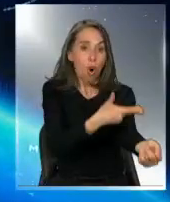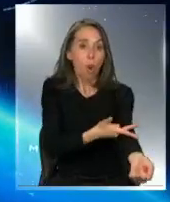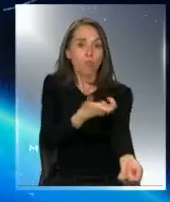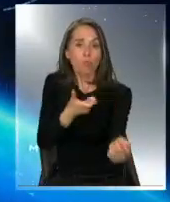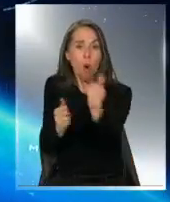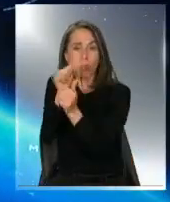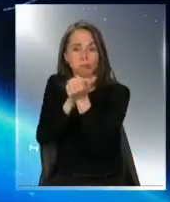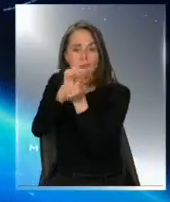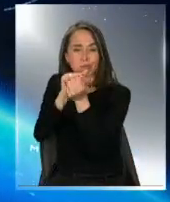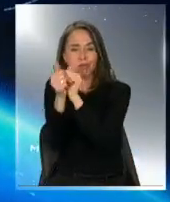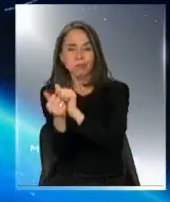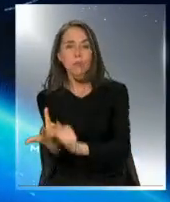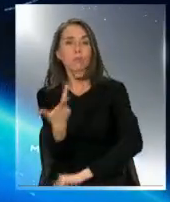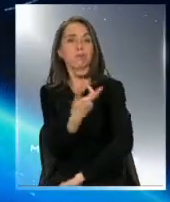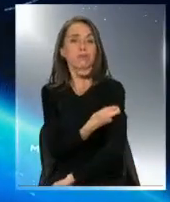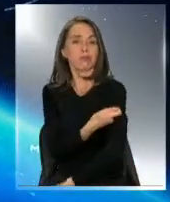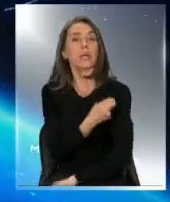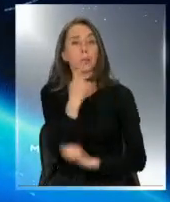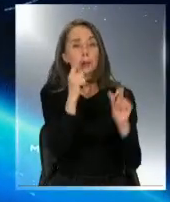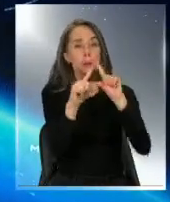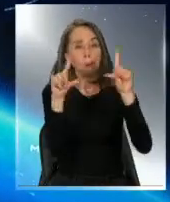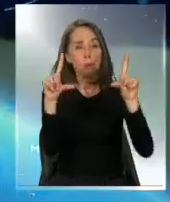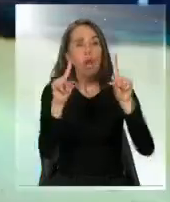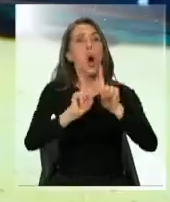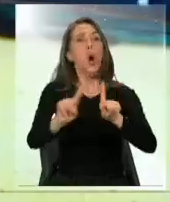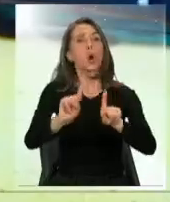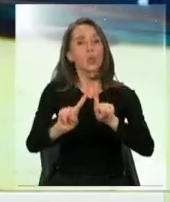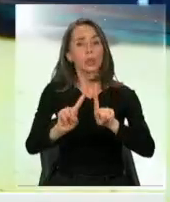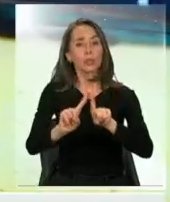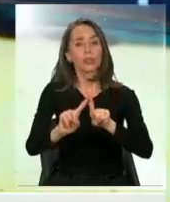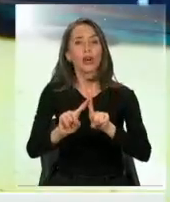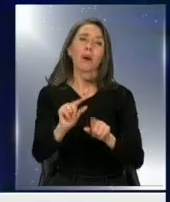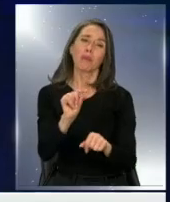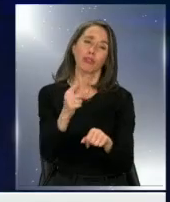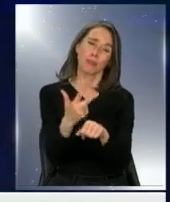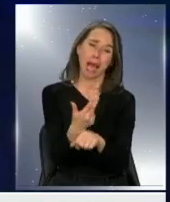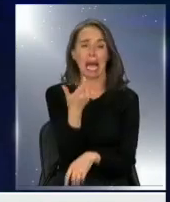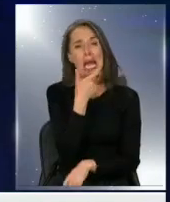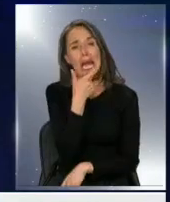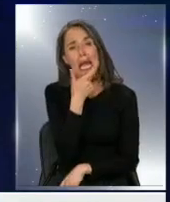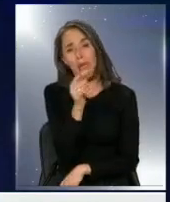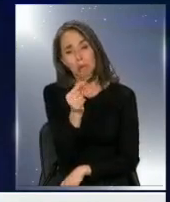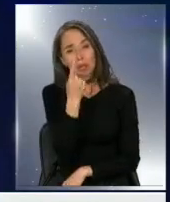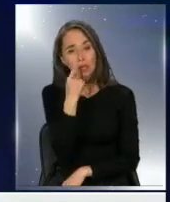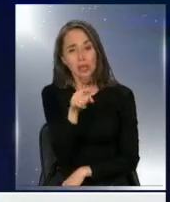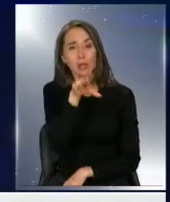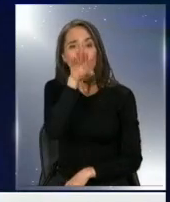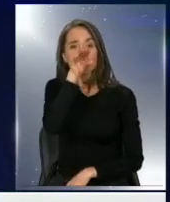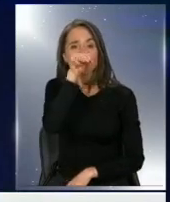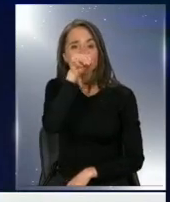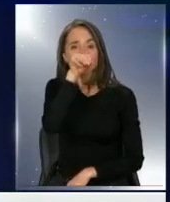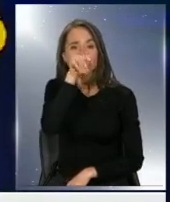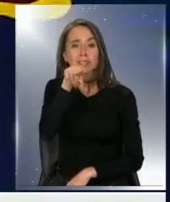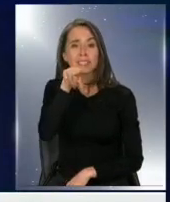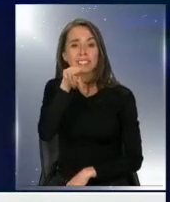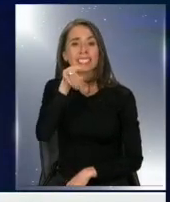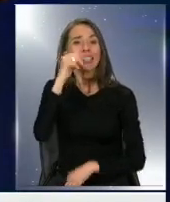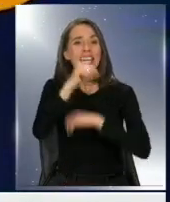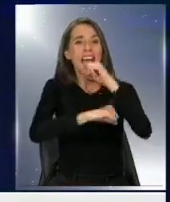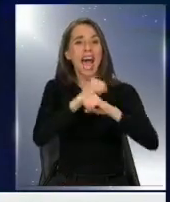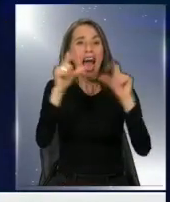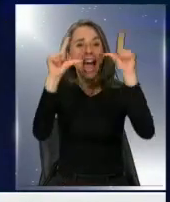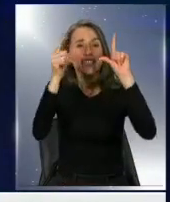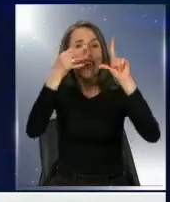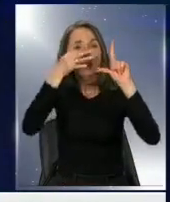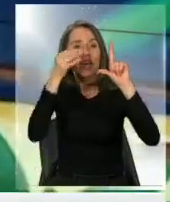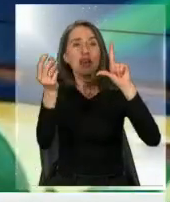Bien, queremos mostrarle, por favor, ahora a continuación algo que es como tragicómico, podríamos decir, porque aquí estamos viendo un dibujo animado que nos acompañó a